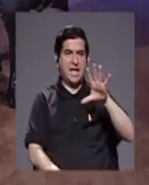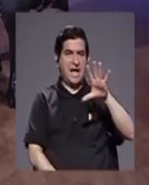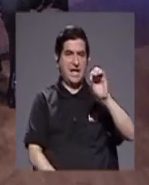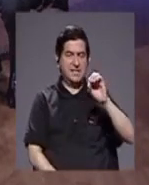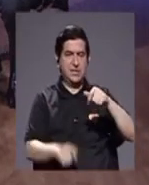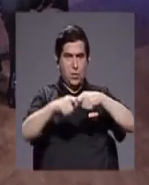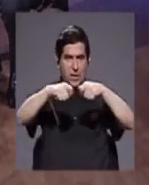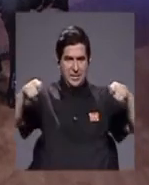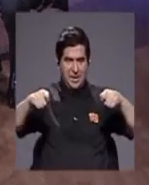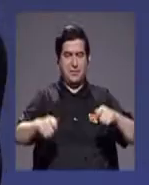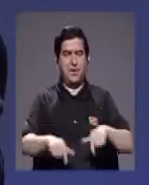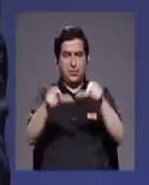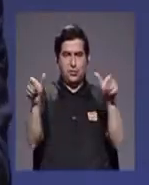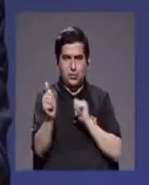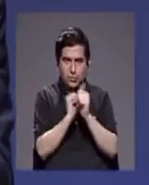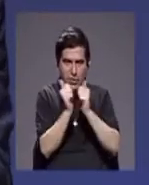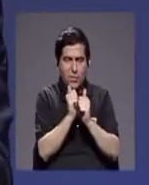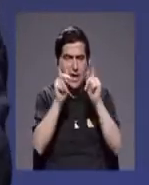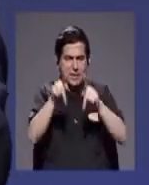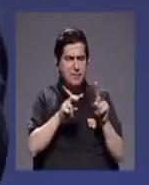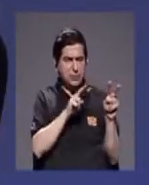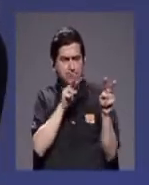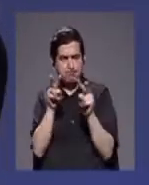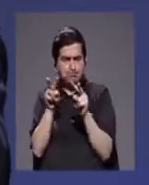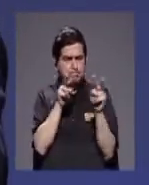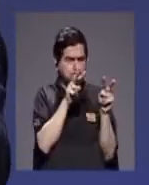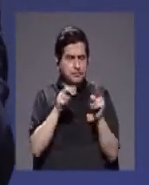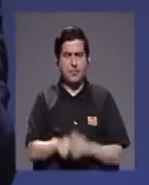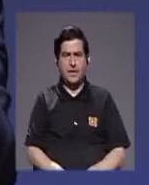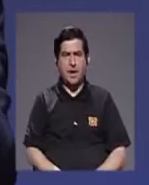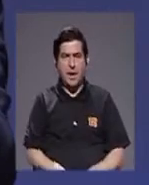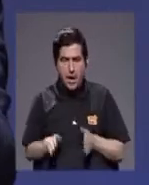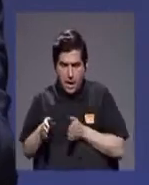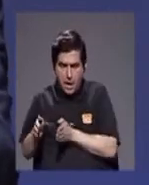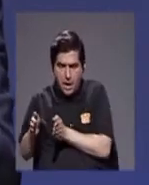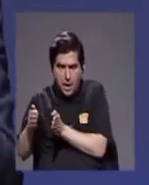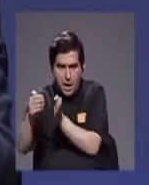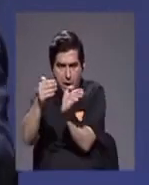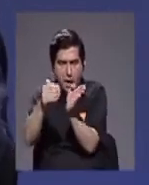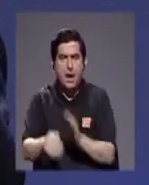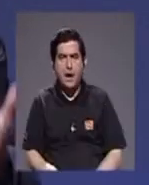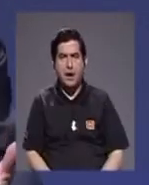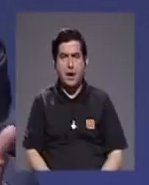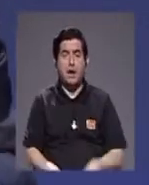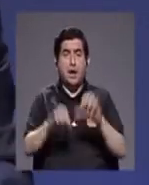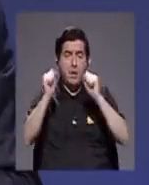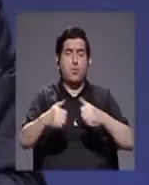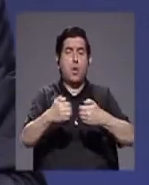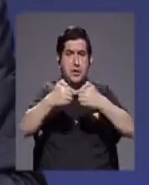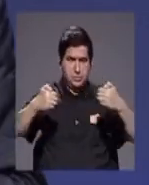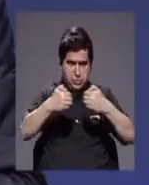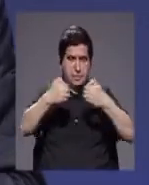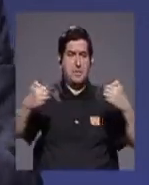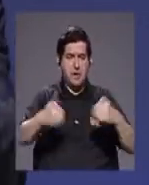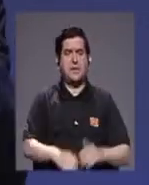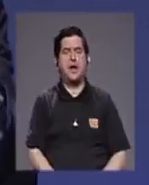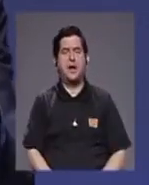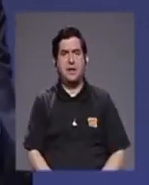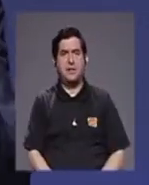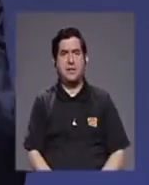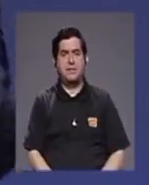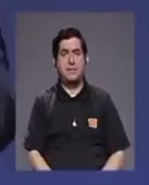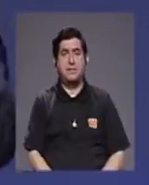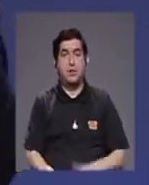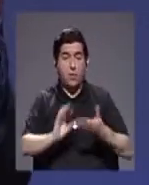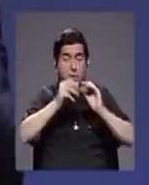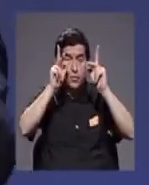del polideportivo, podrían tener a alguien controlando. Hay carriles, pueden decir, bueno, carril de por medio, con distanciamiento. Cuando ya hay cierta